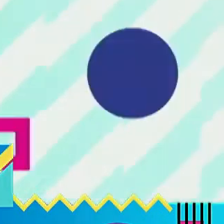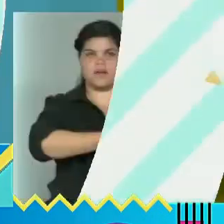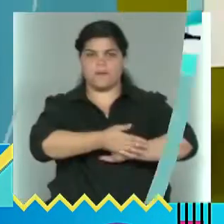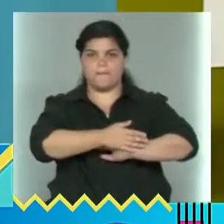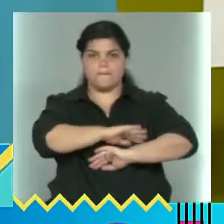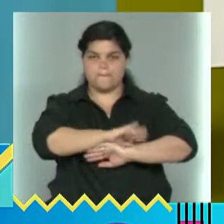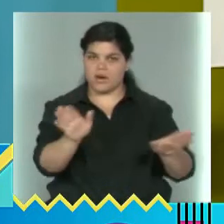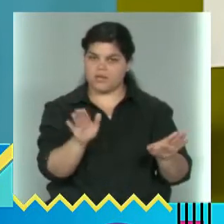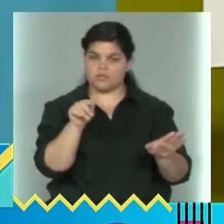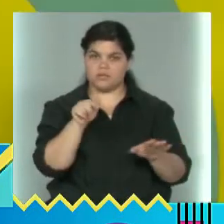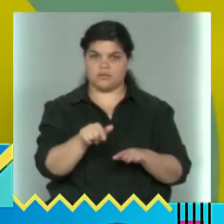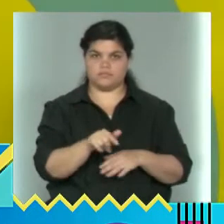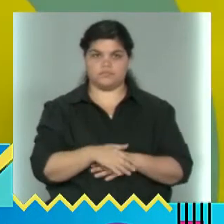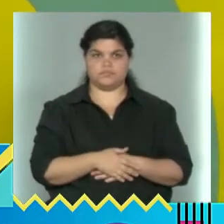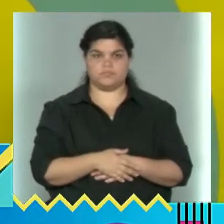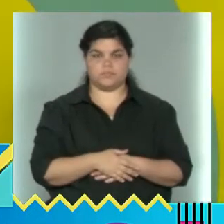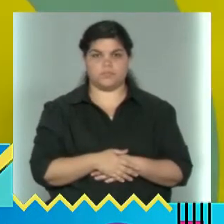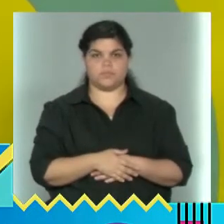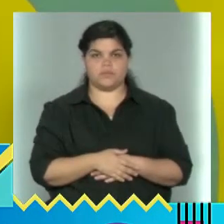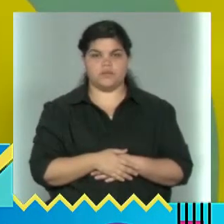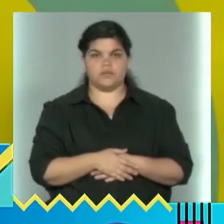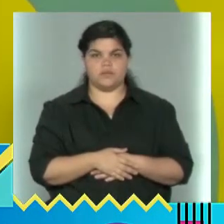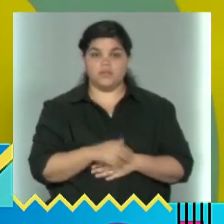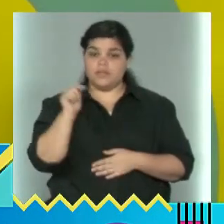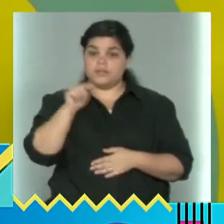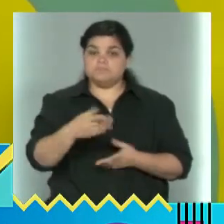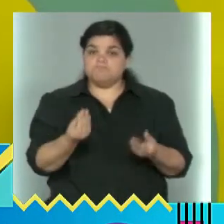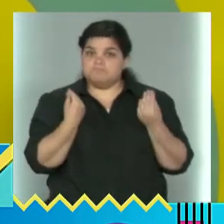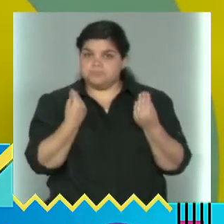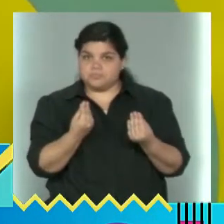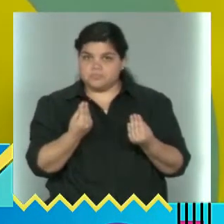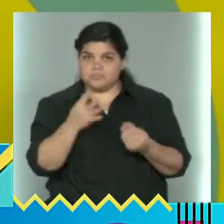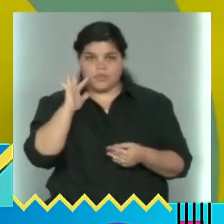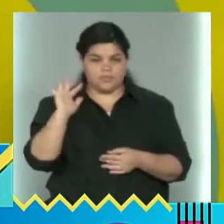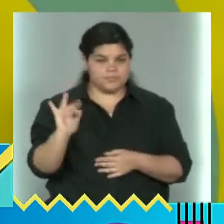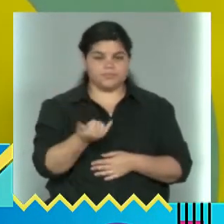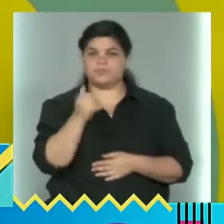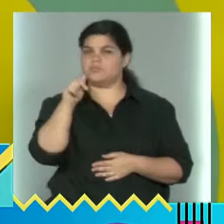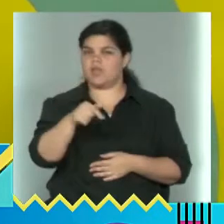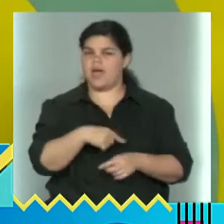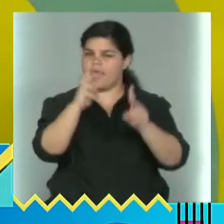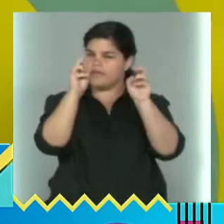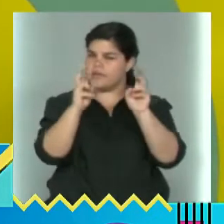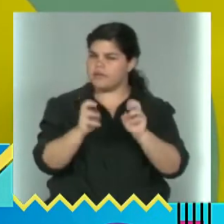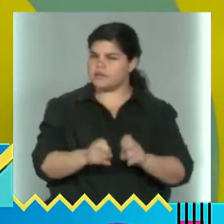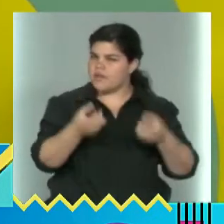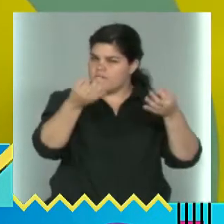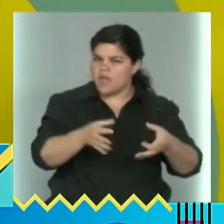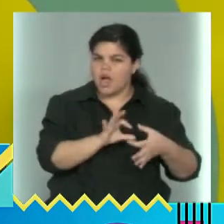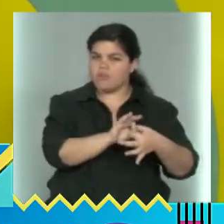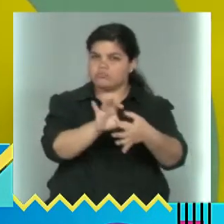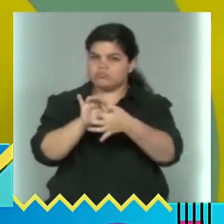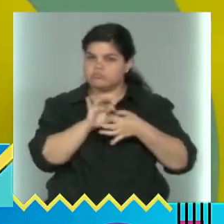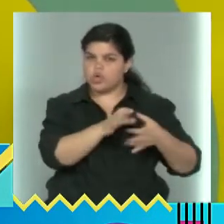a Medio Oriente o a Israel. Esto lo vemos y si analizamos las coaliciones o los